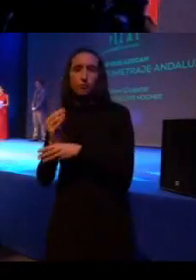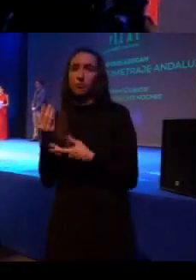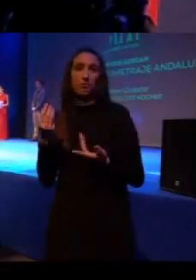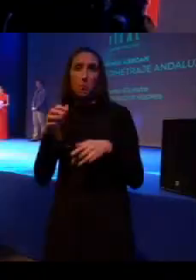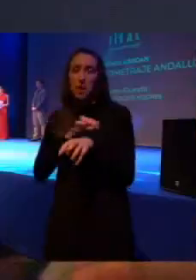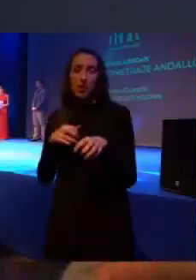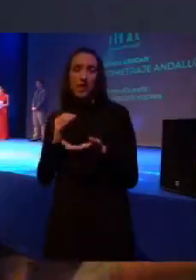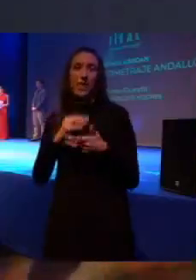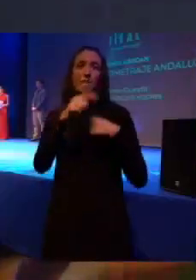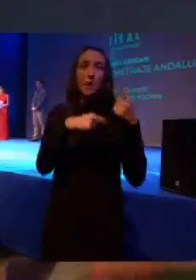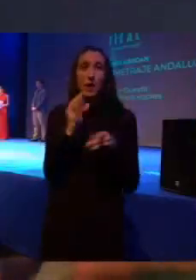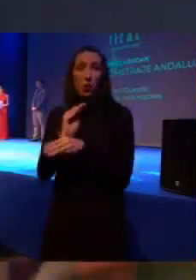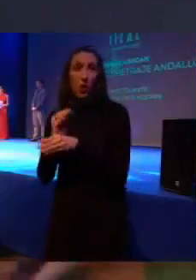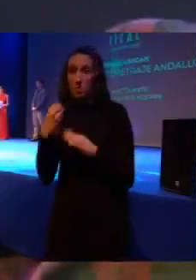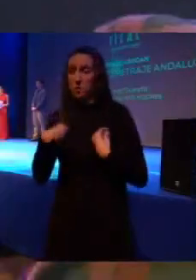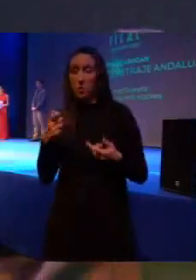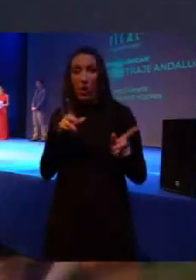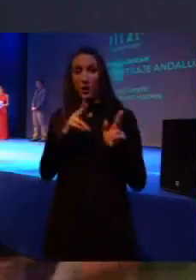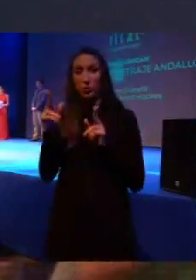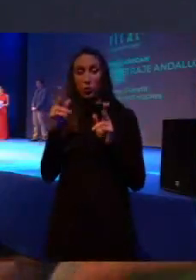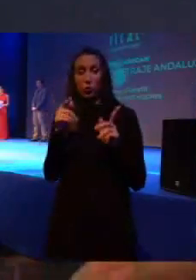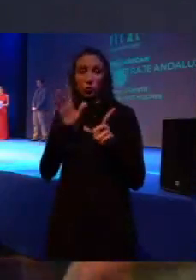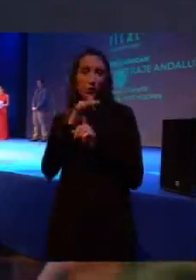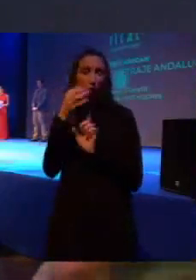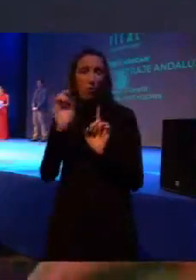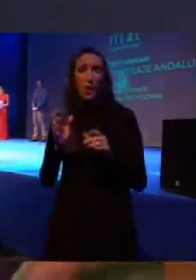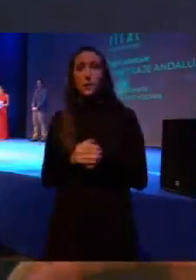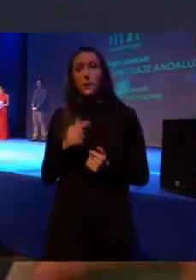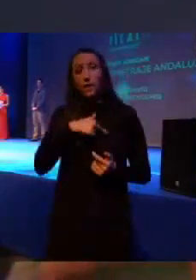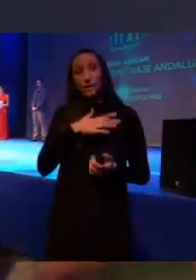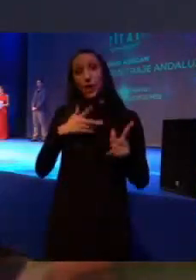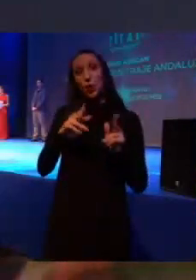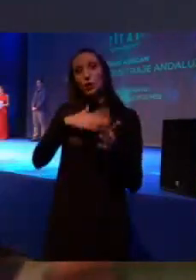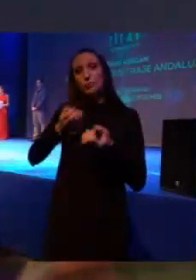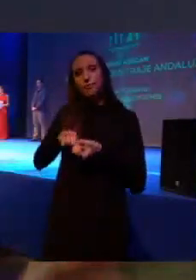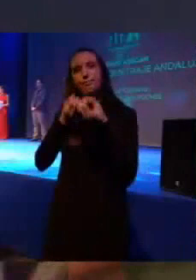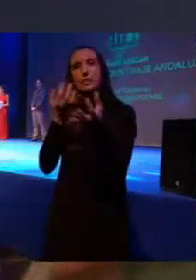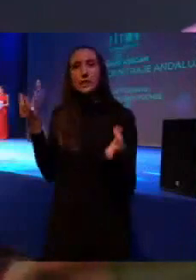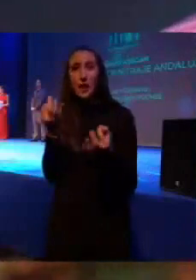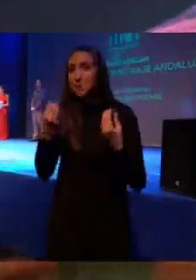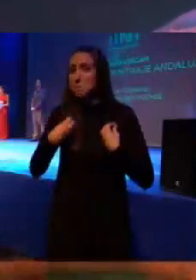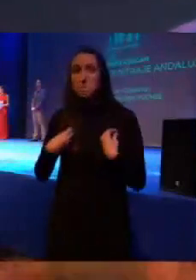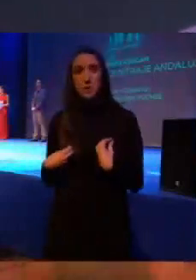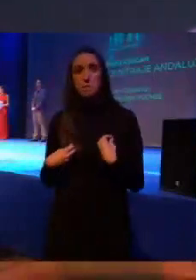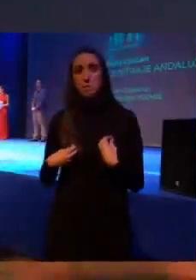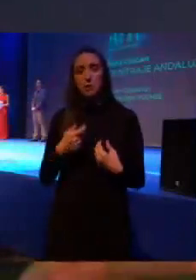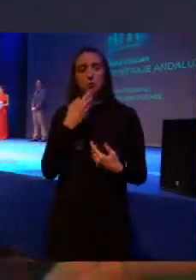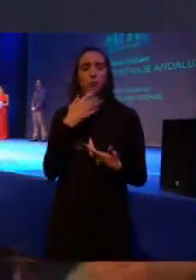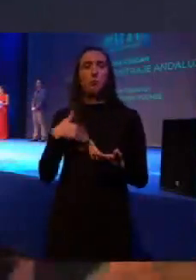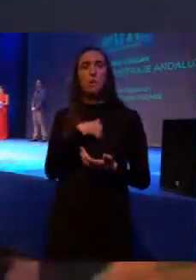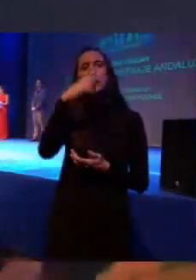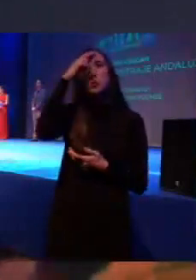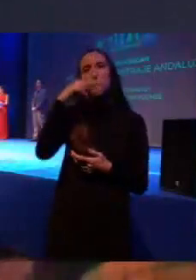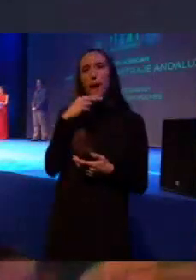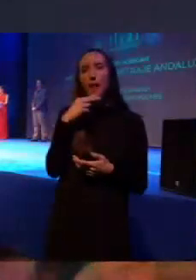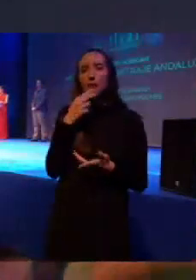mismas personas, como en el caso de nuestro corto. Y tienen que, lo que yo he querido contar con el corto ha sido, bueno, la reinvención de ese padre, a